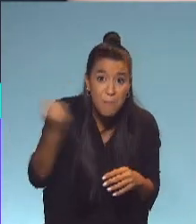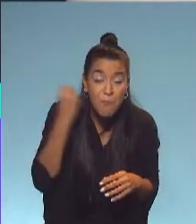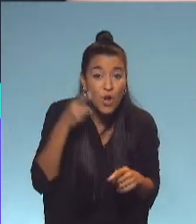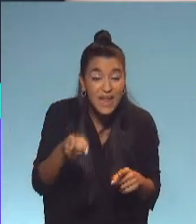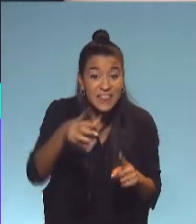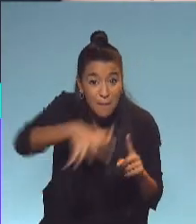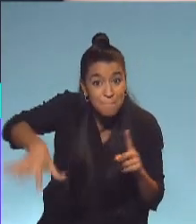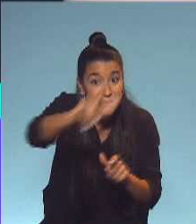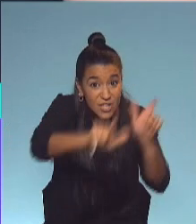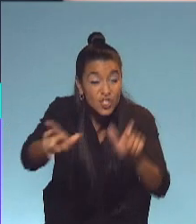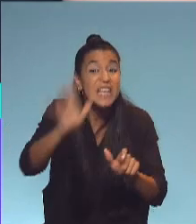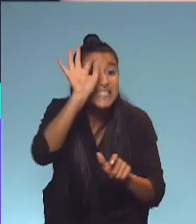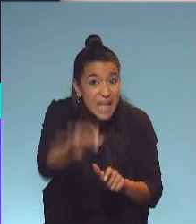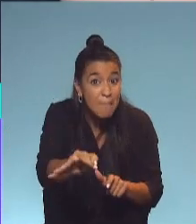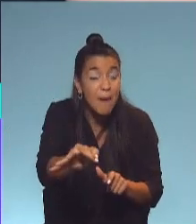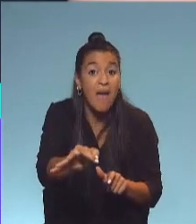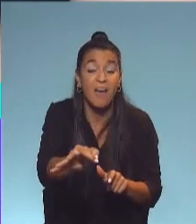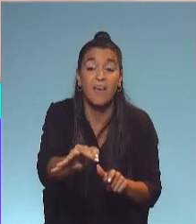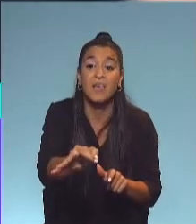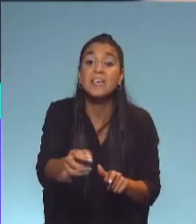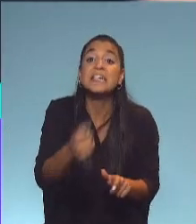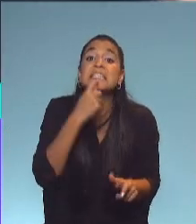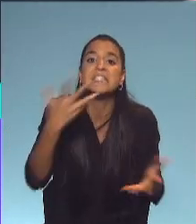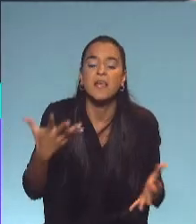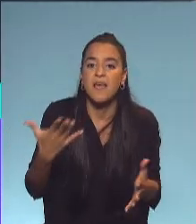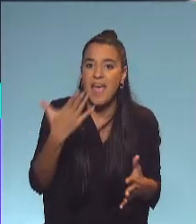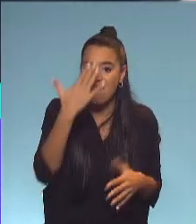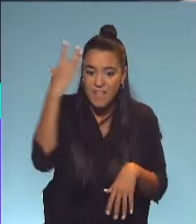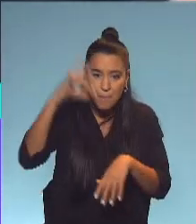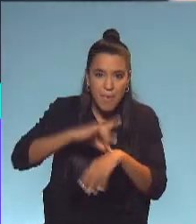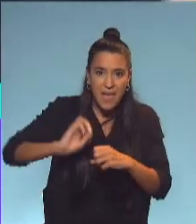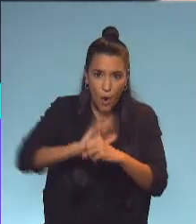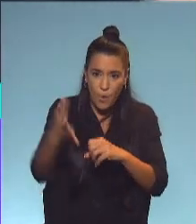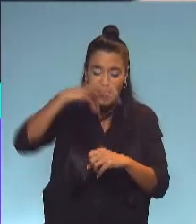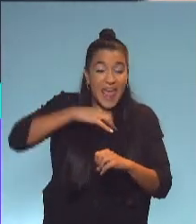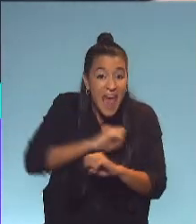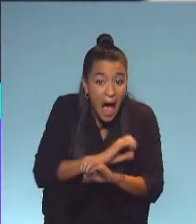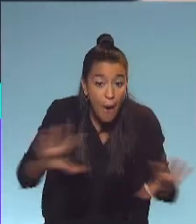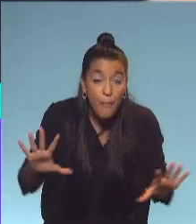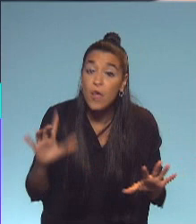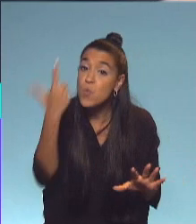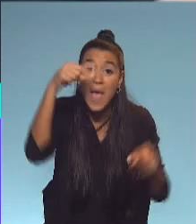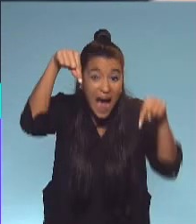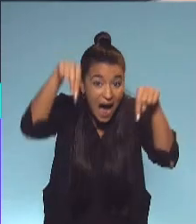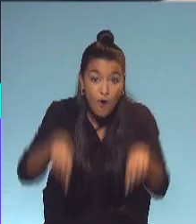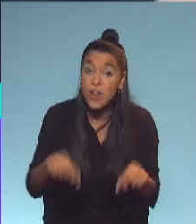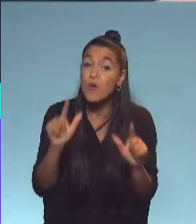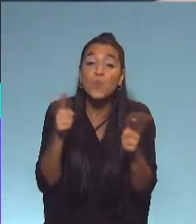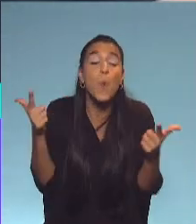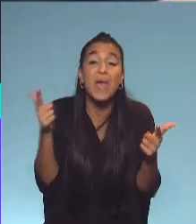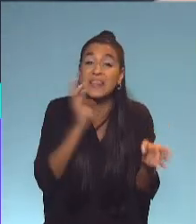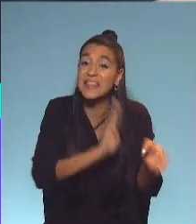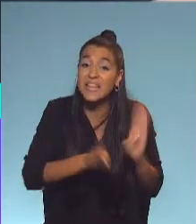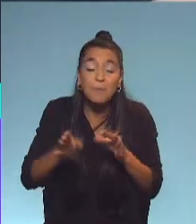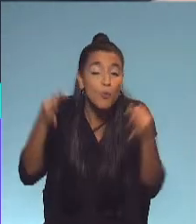comunidad sepa que si llegan a enfermar gravemente de COVID, no tenemos en la actualidad ningún